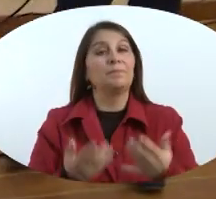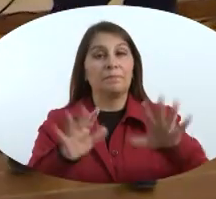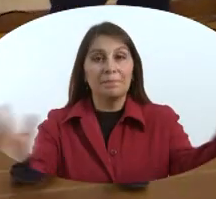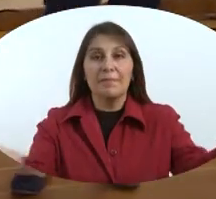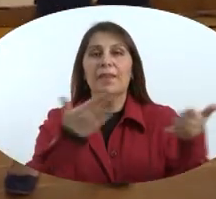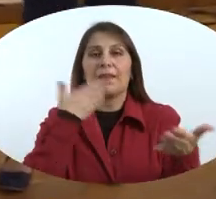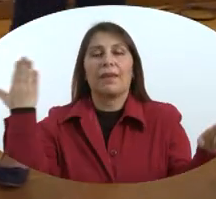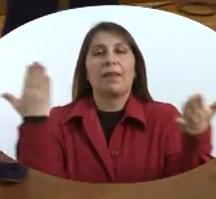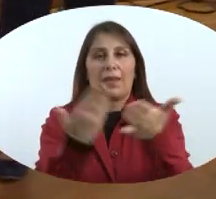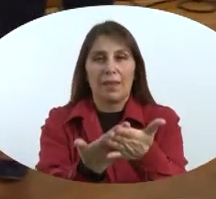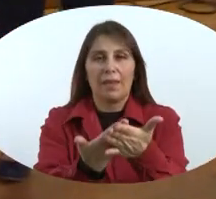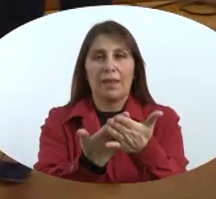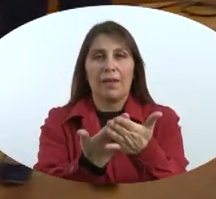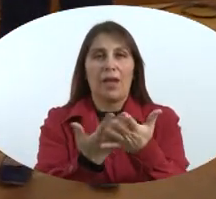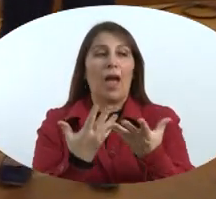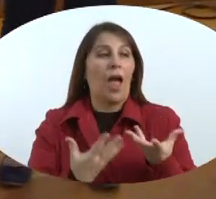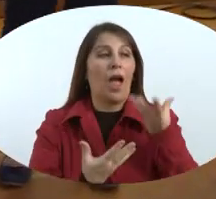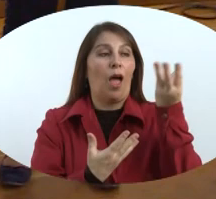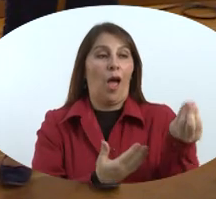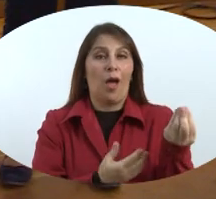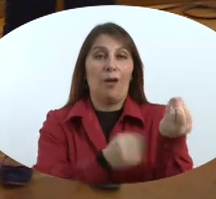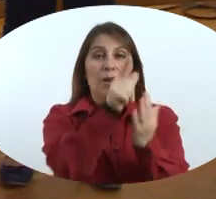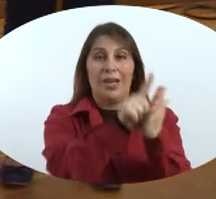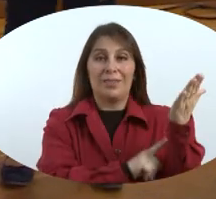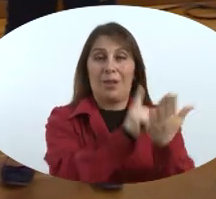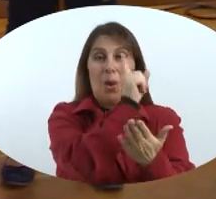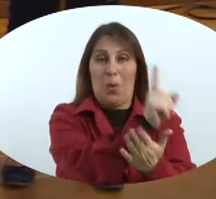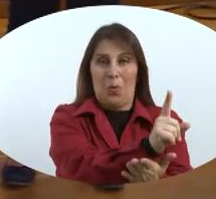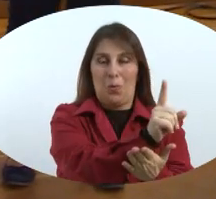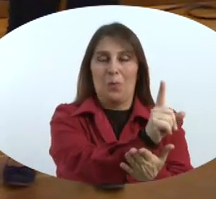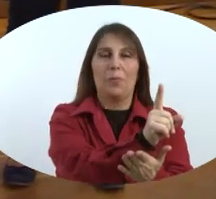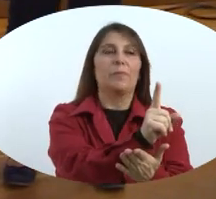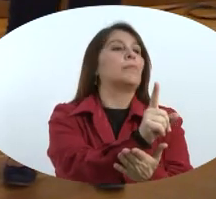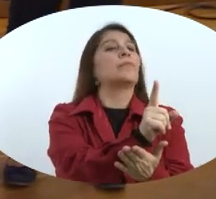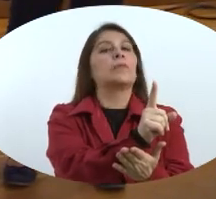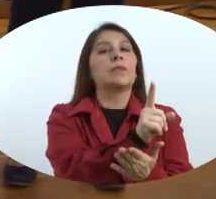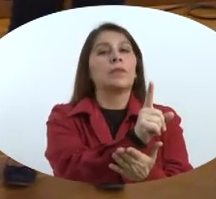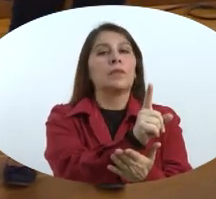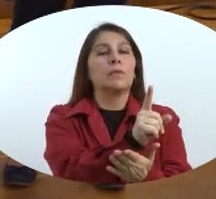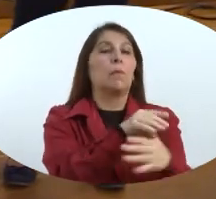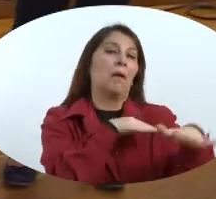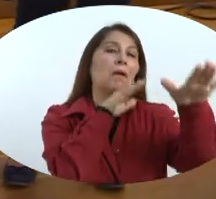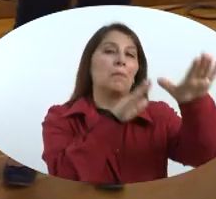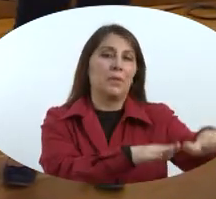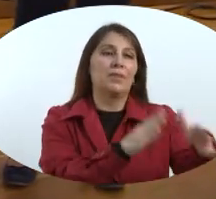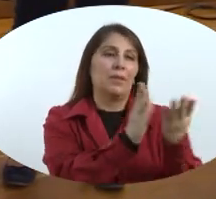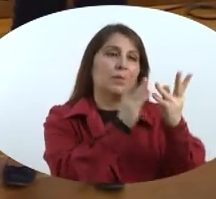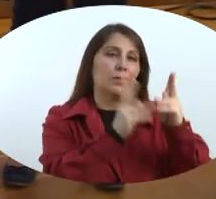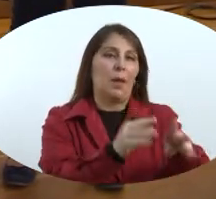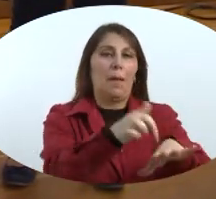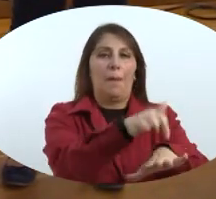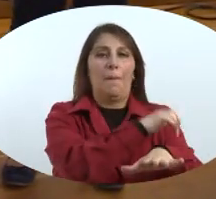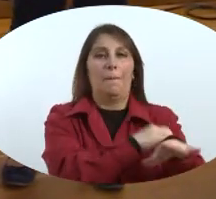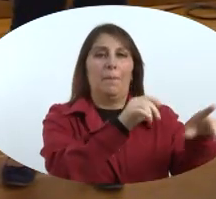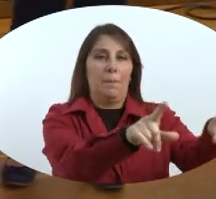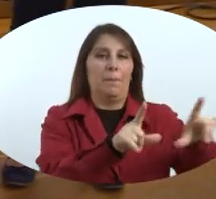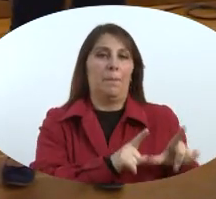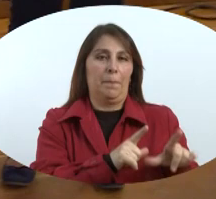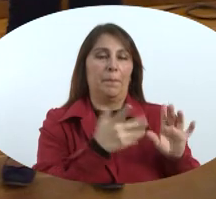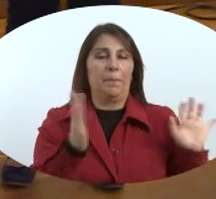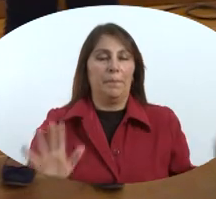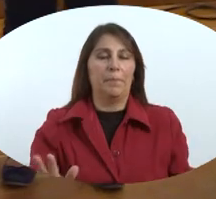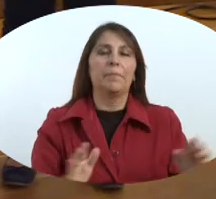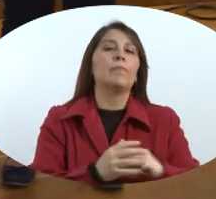agradecemos a la fórmula número uno de la lista de aspirantes habilitados representantes de estudiantes de pregrado ante